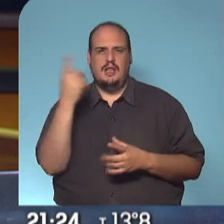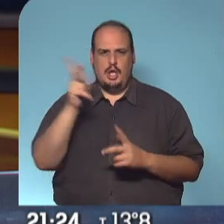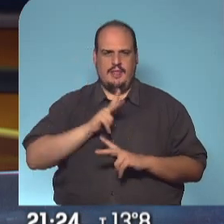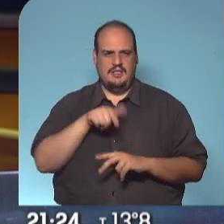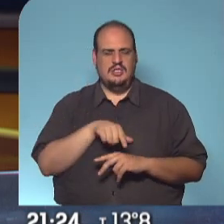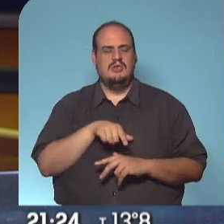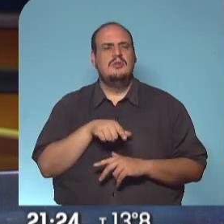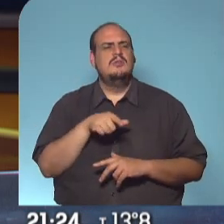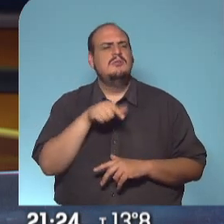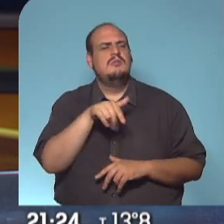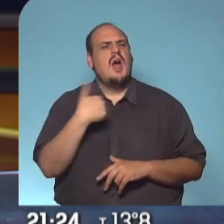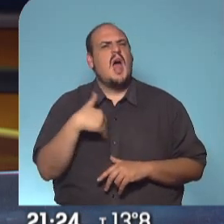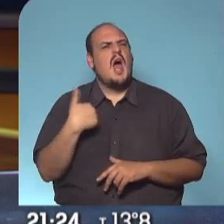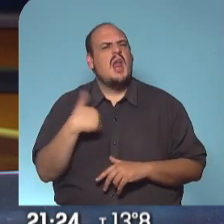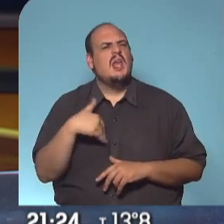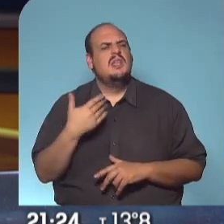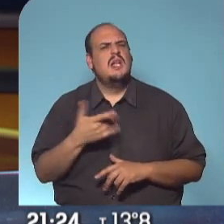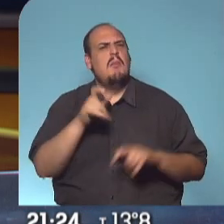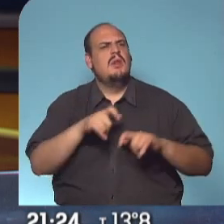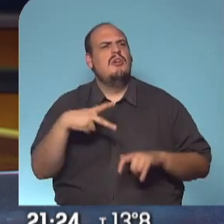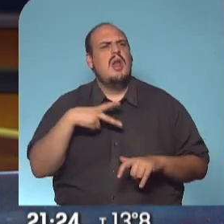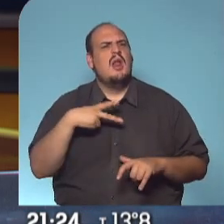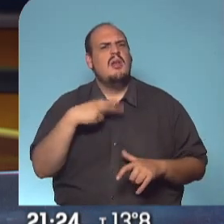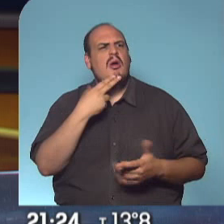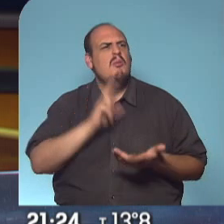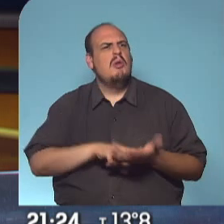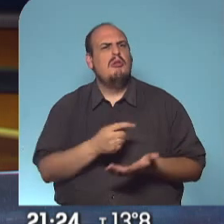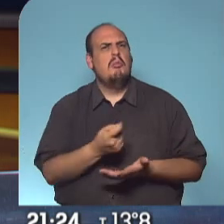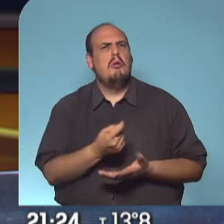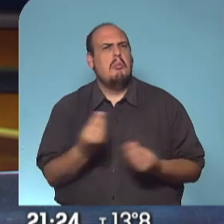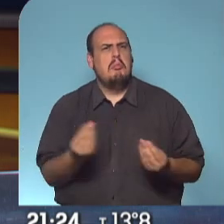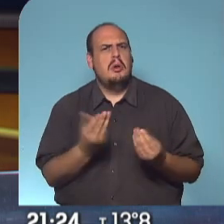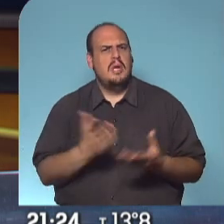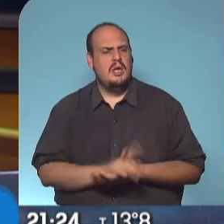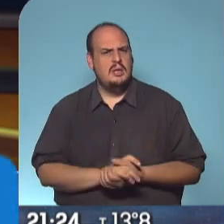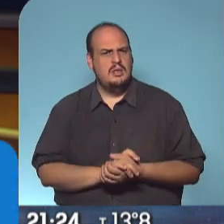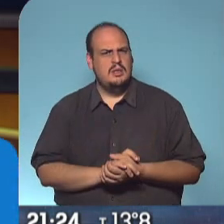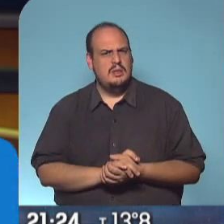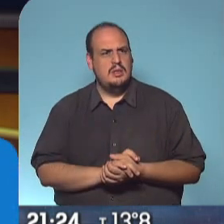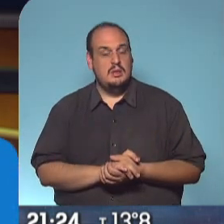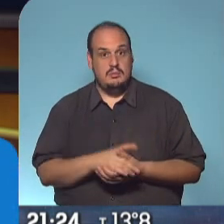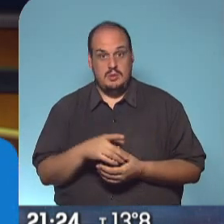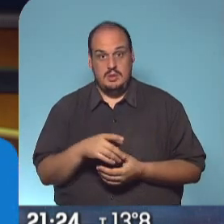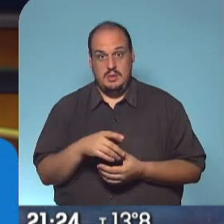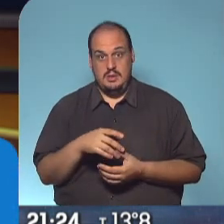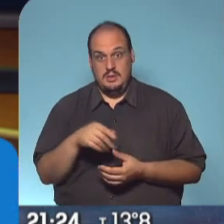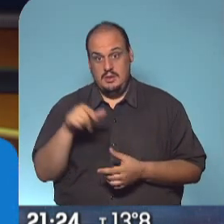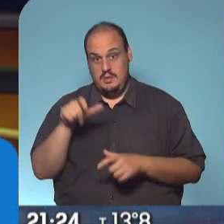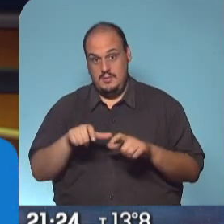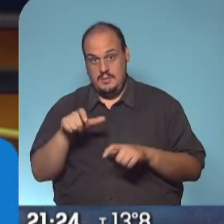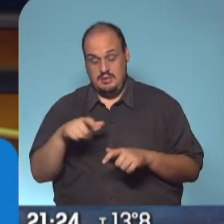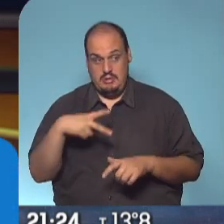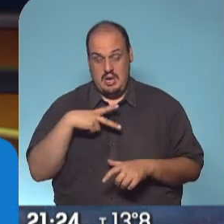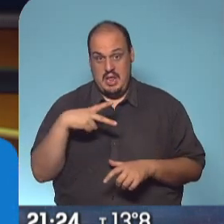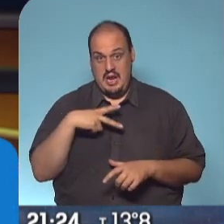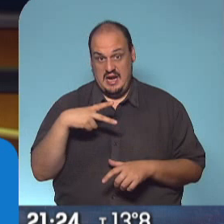Fernández, ¿por qué en Argentina los ricos pagan tan pocos impuestos? ¿No? Porque la presión tributaria que hay sobre las grandes